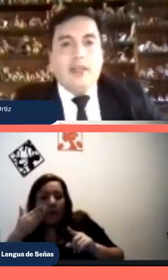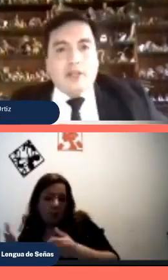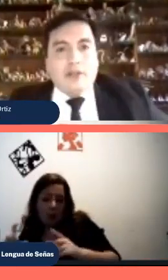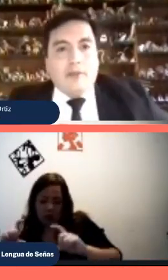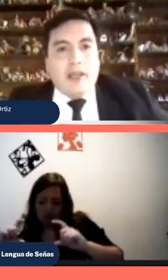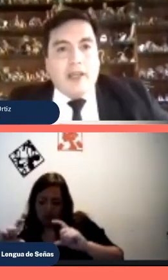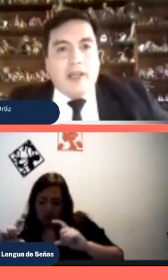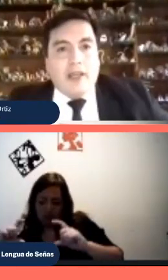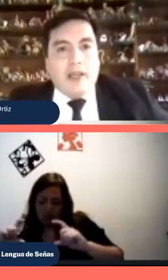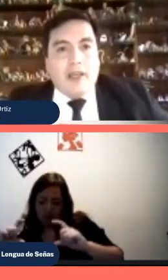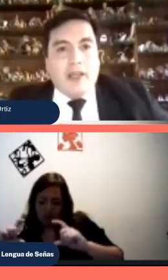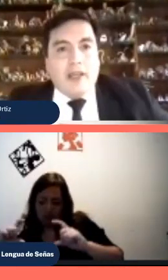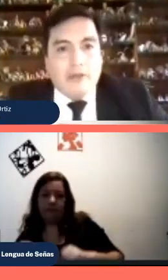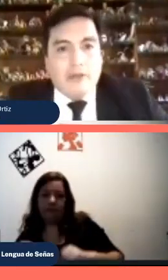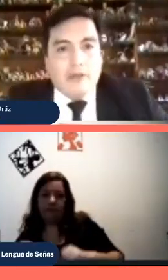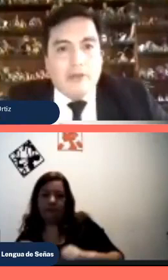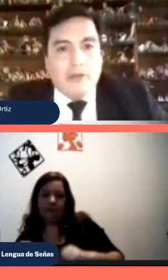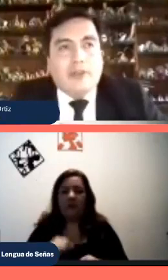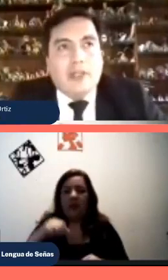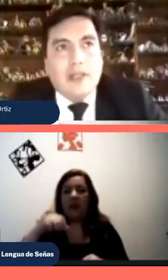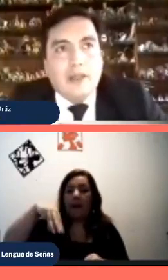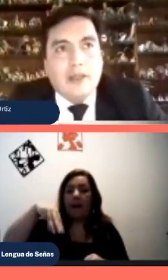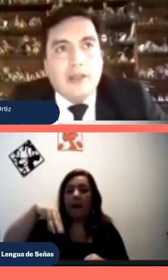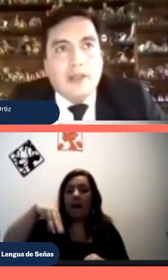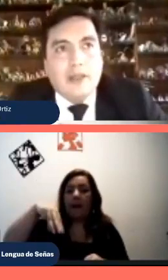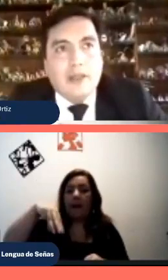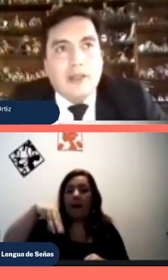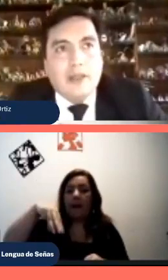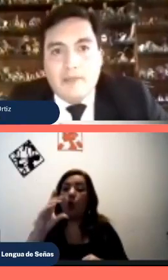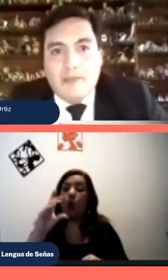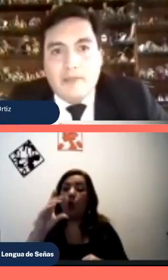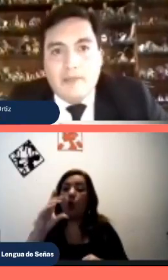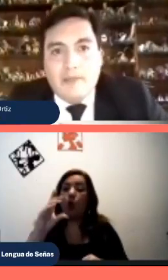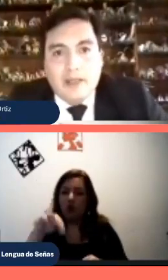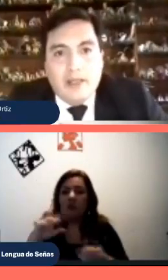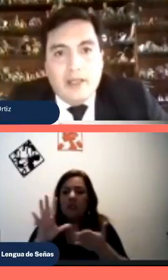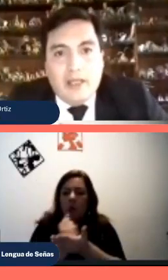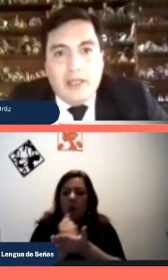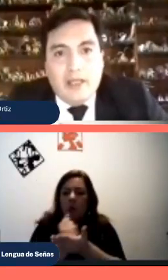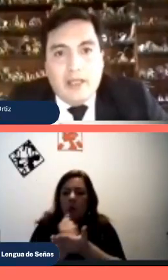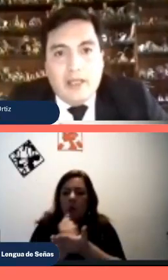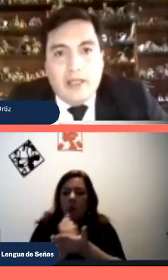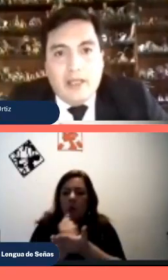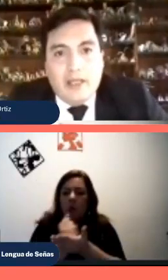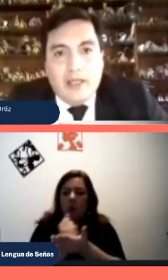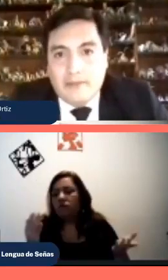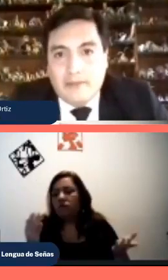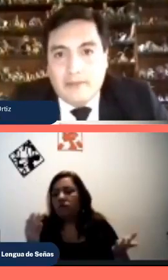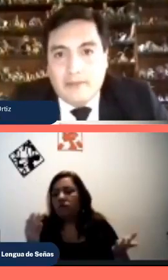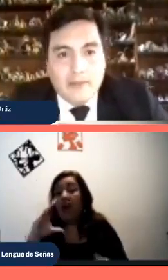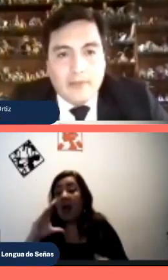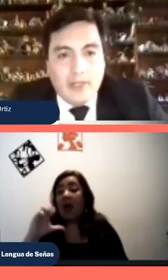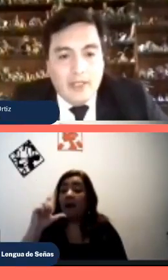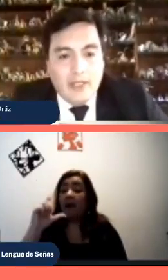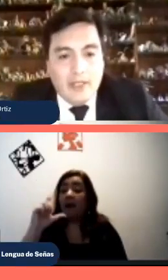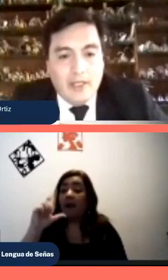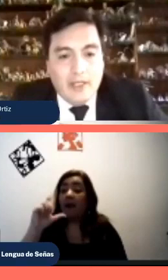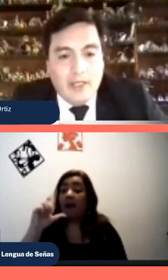Los restos de megalodón se encuentran principalmente en caldera.